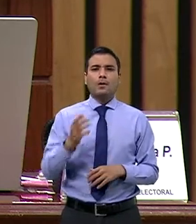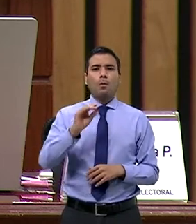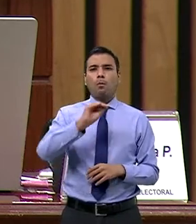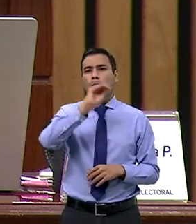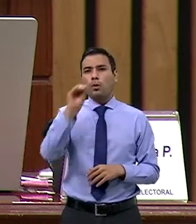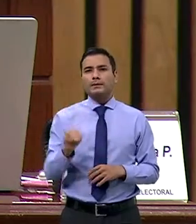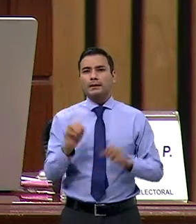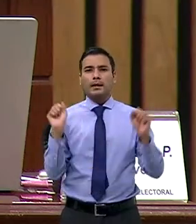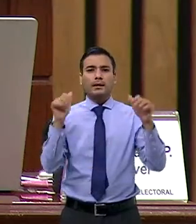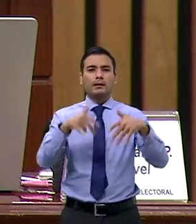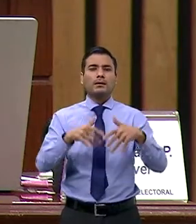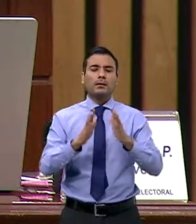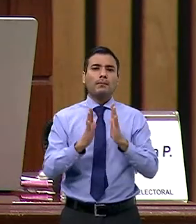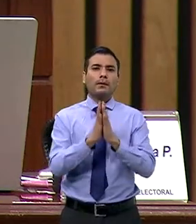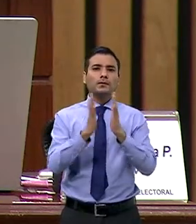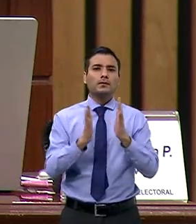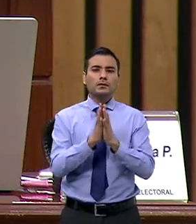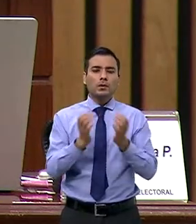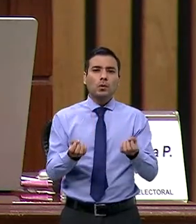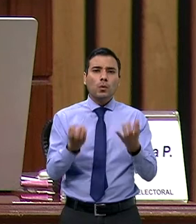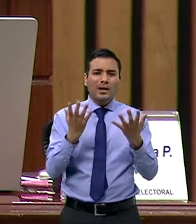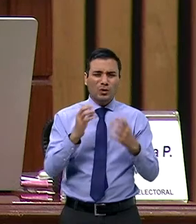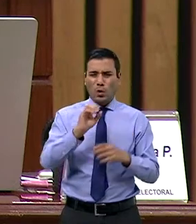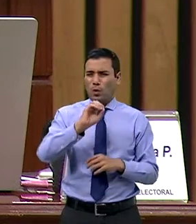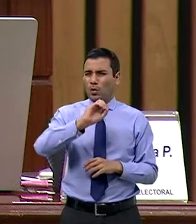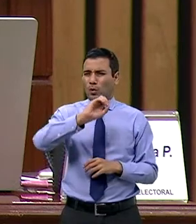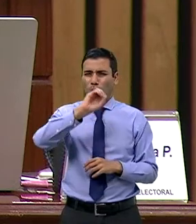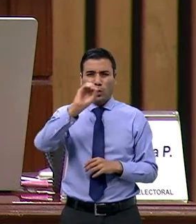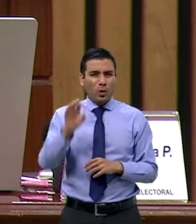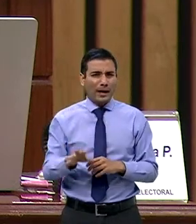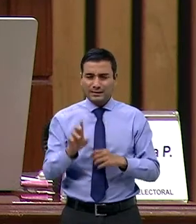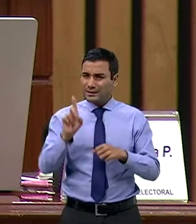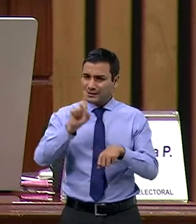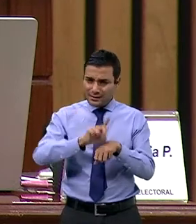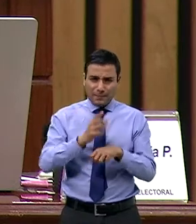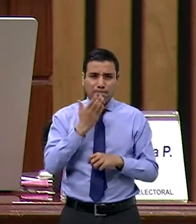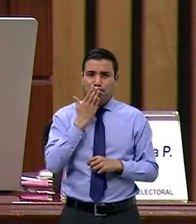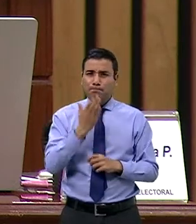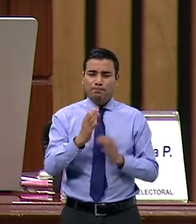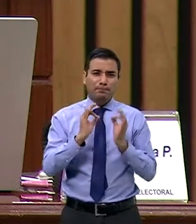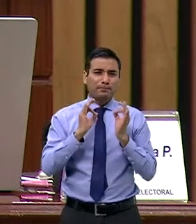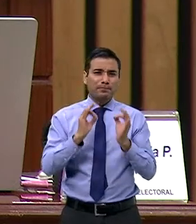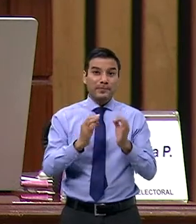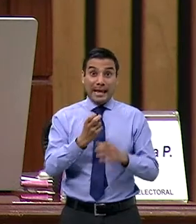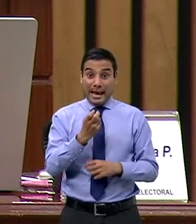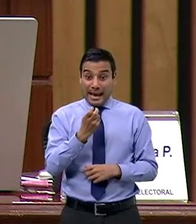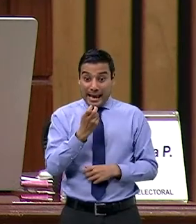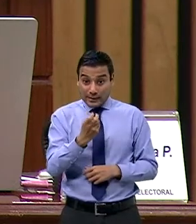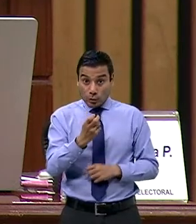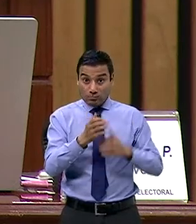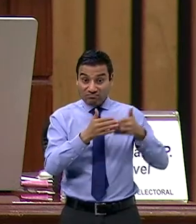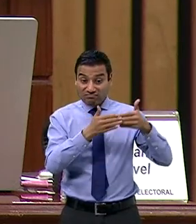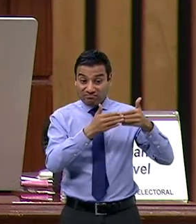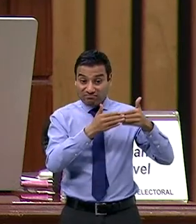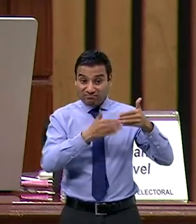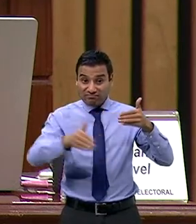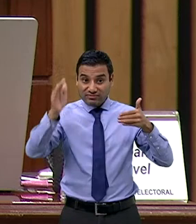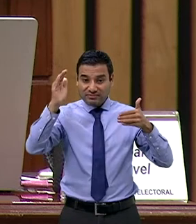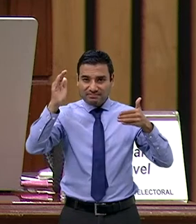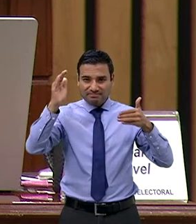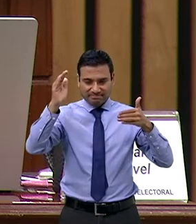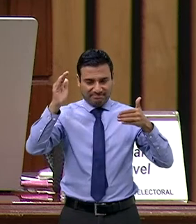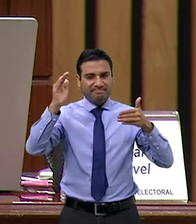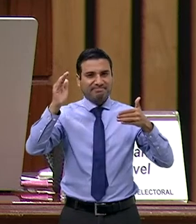de participación obtenidos la organización exitosa de esta jornada cívica será un parteaguas para la consolidación de este